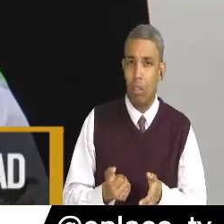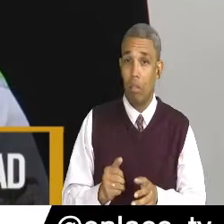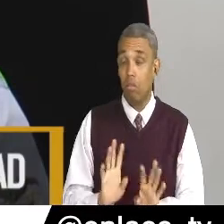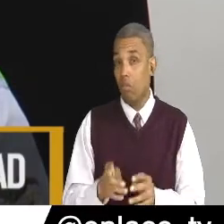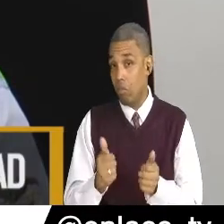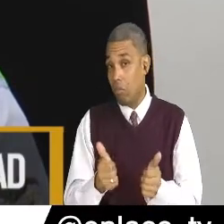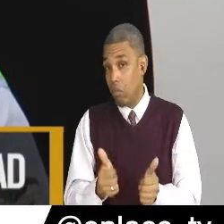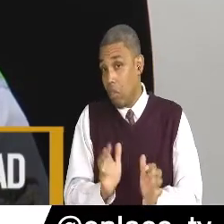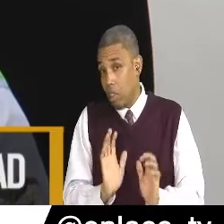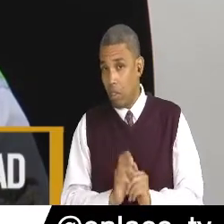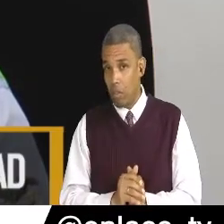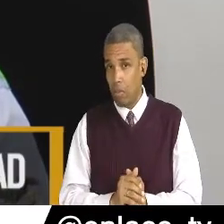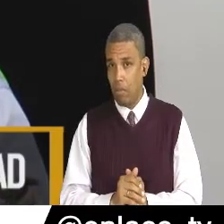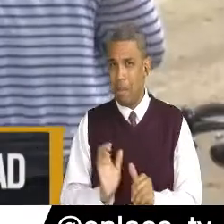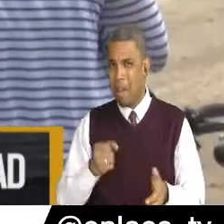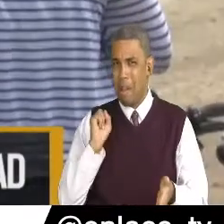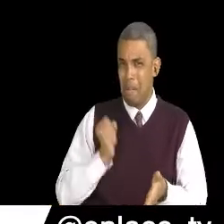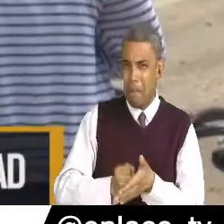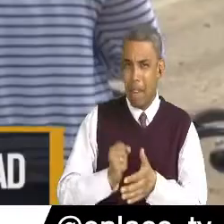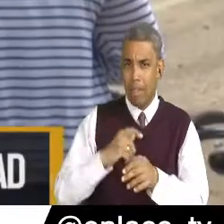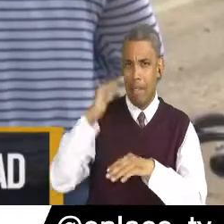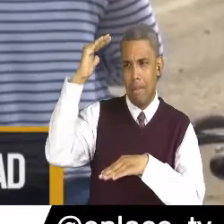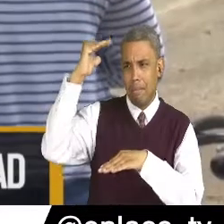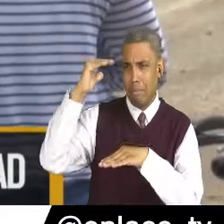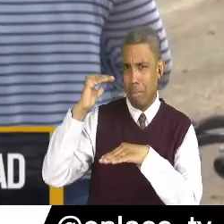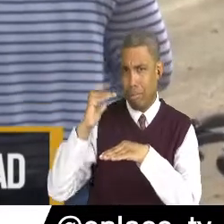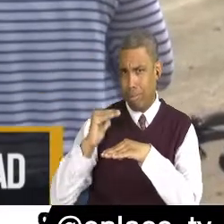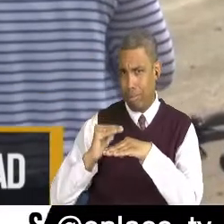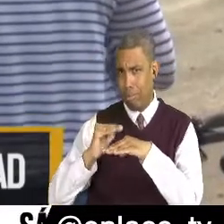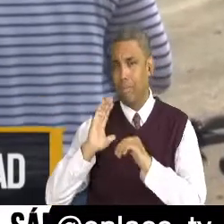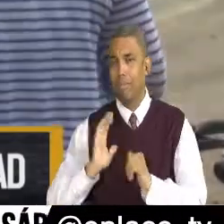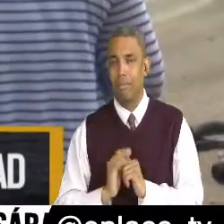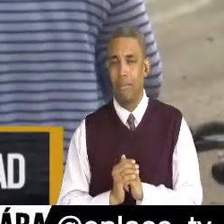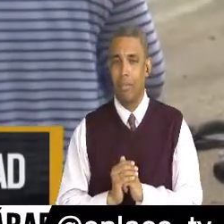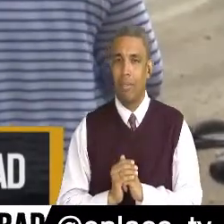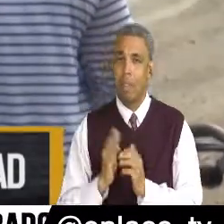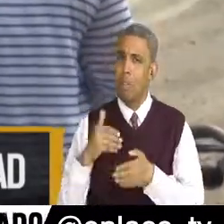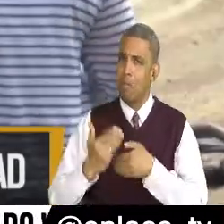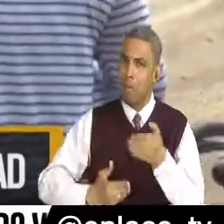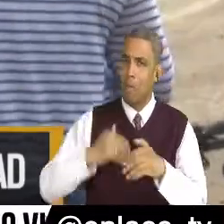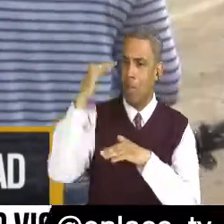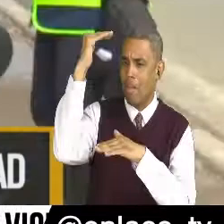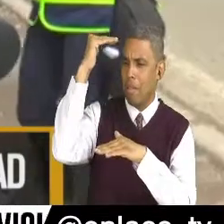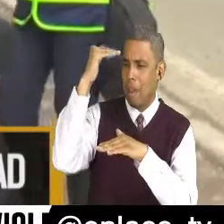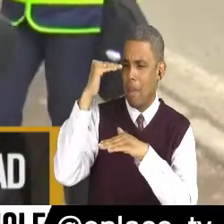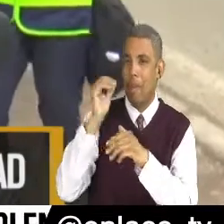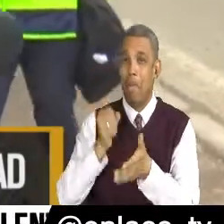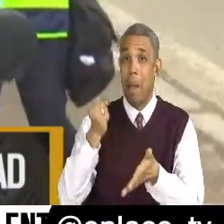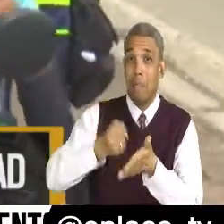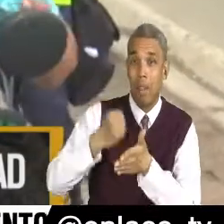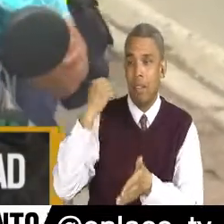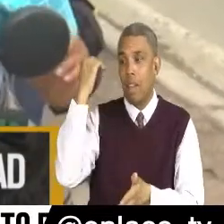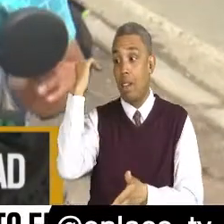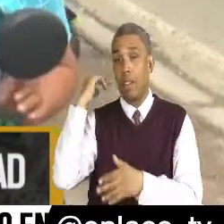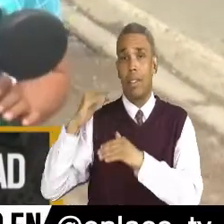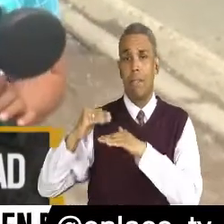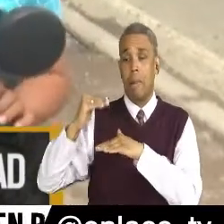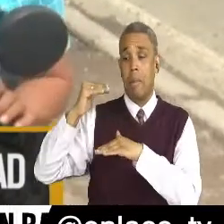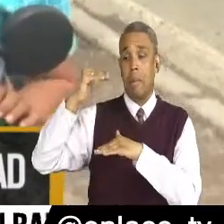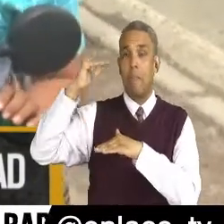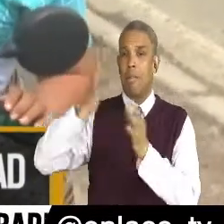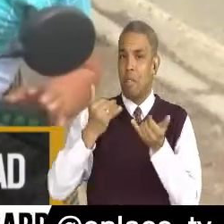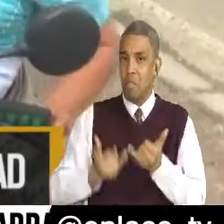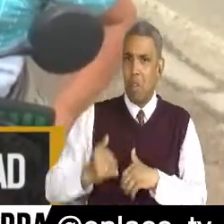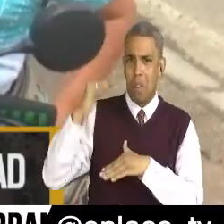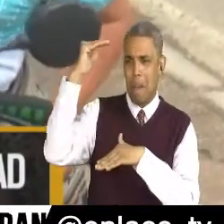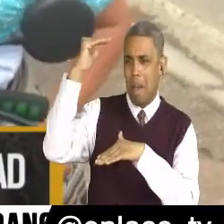bastante positivo en cuestión de accidentalidad, ya que estamos bajando los índices de accidentalidad en este periodo de tiempo, lo